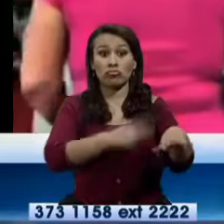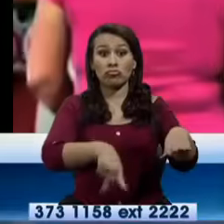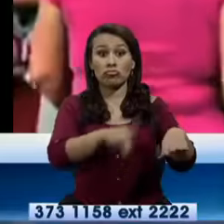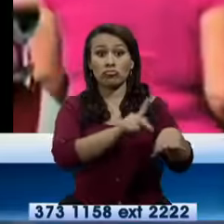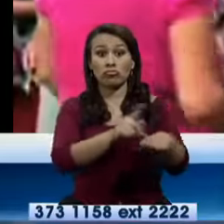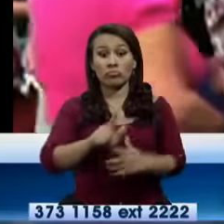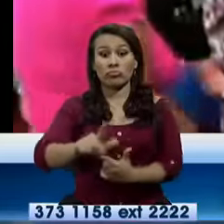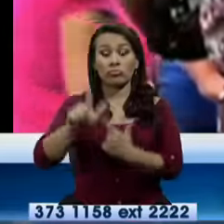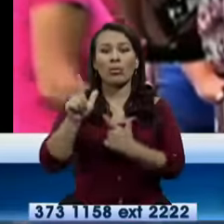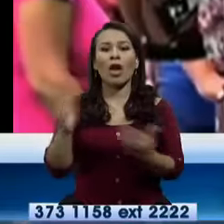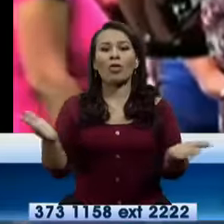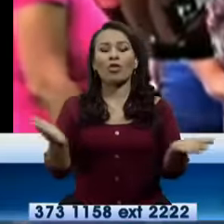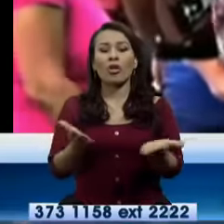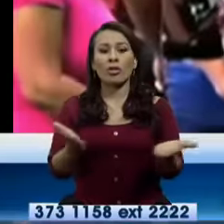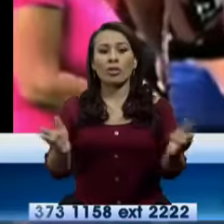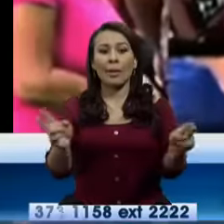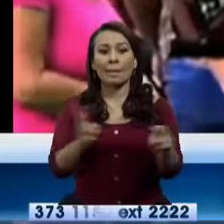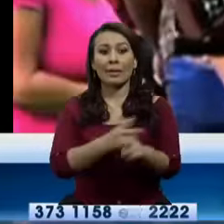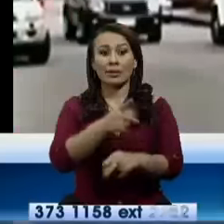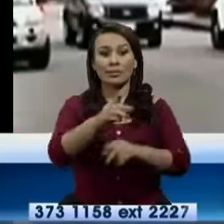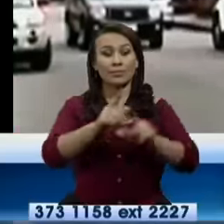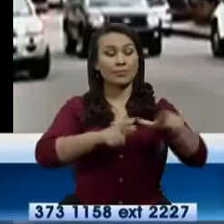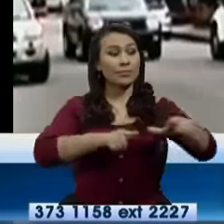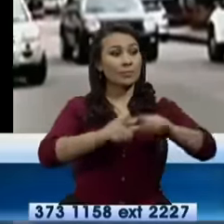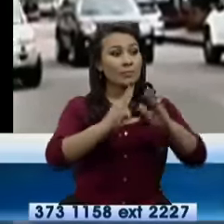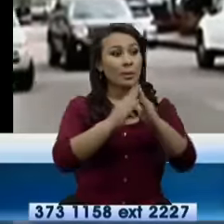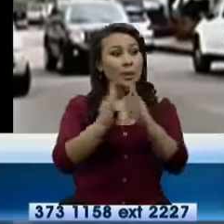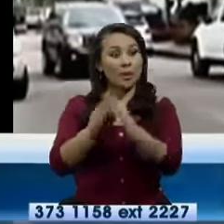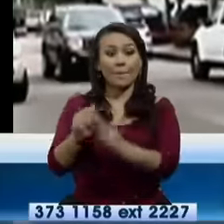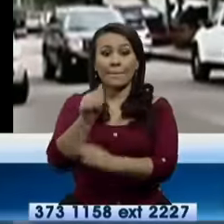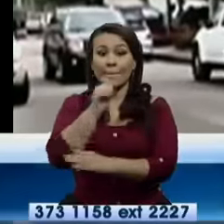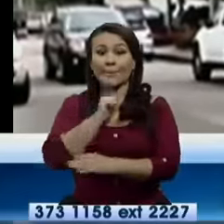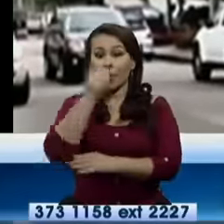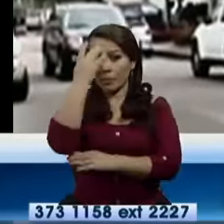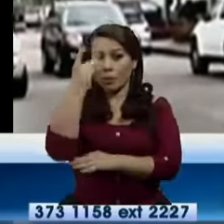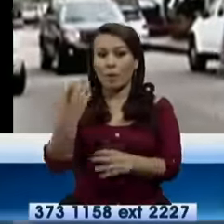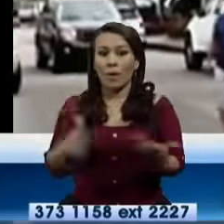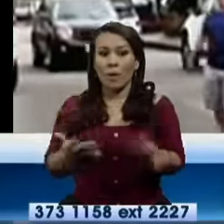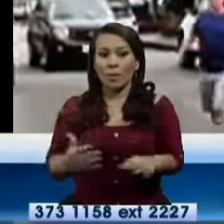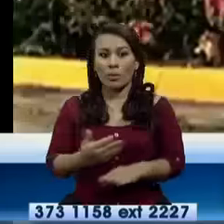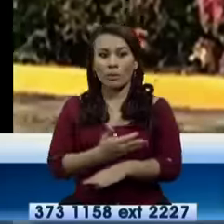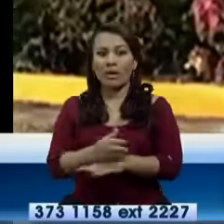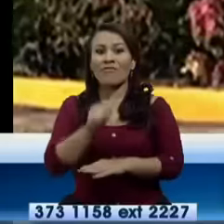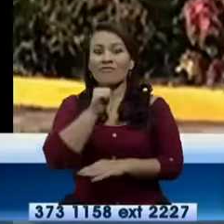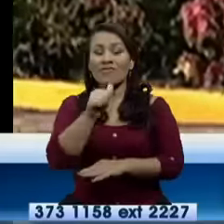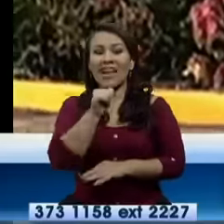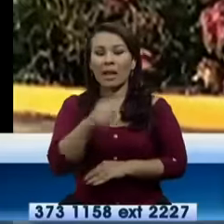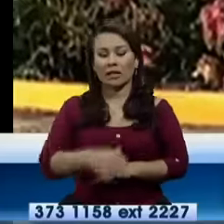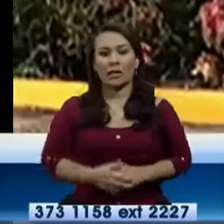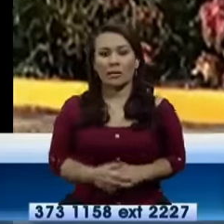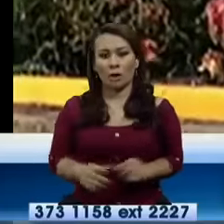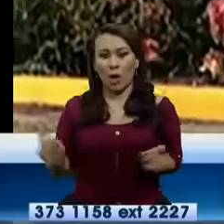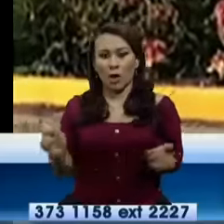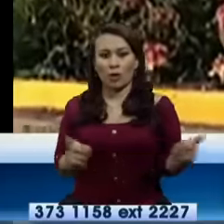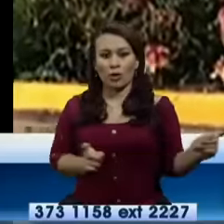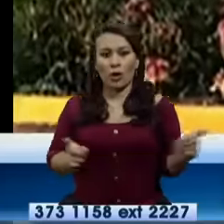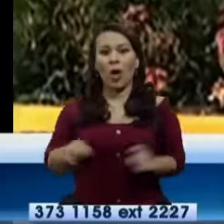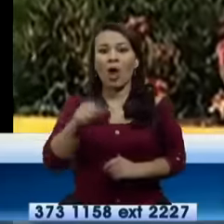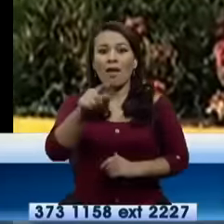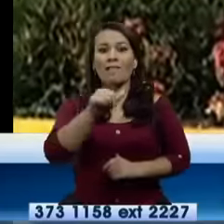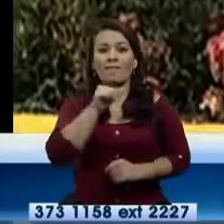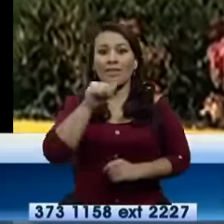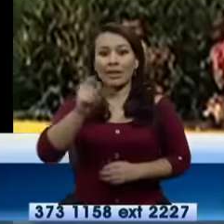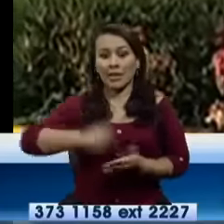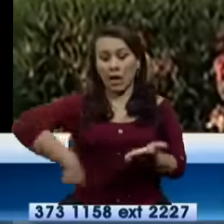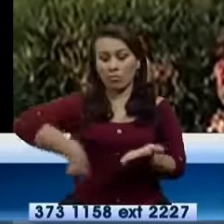los robos más frecuentes que se han dado en Ciudad de las cerradas han sido por cierto tipo de falencias según indica no han contratado al